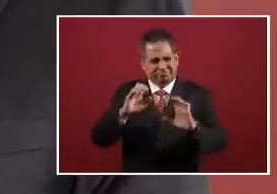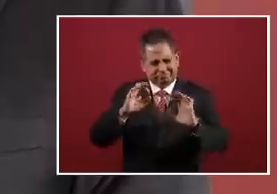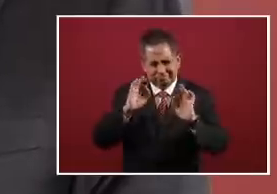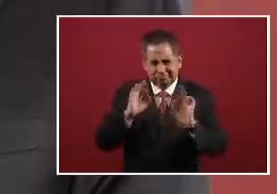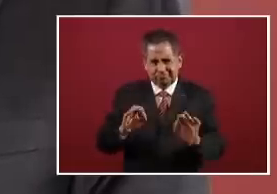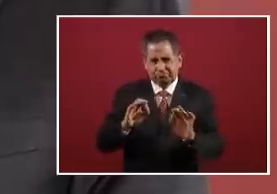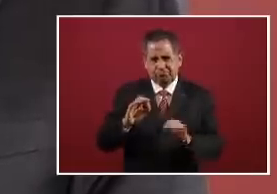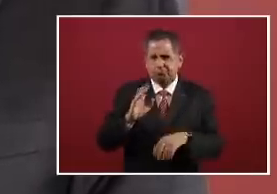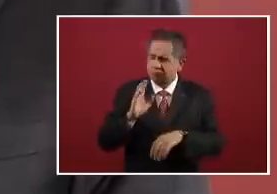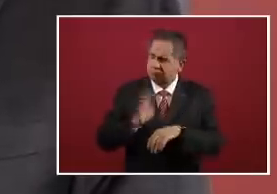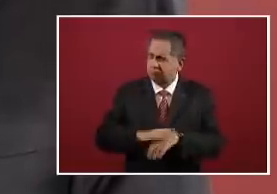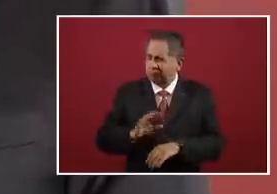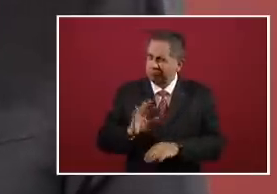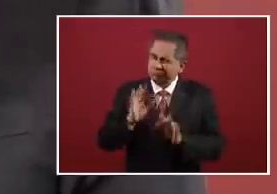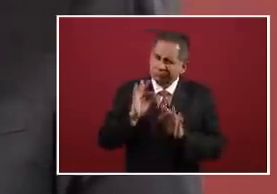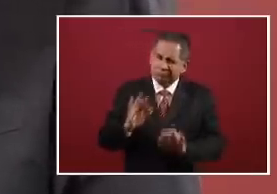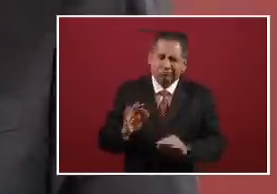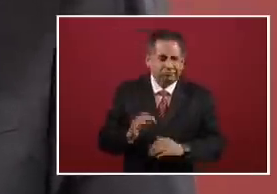más,